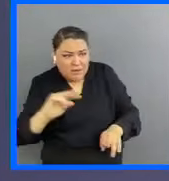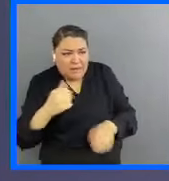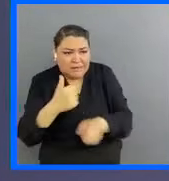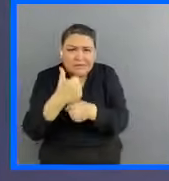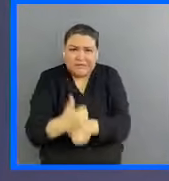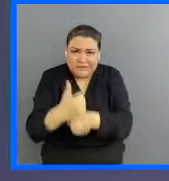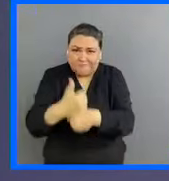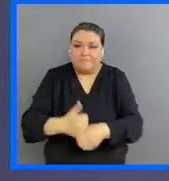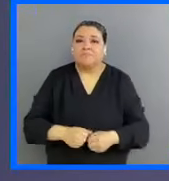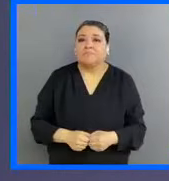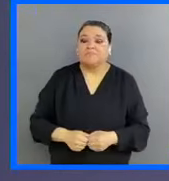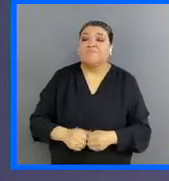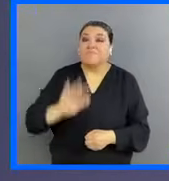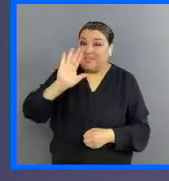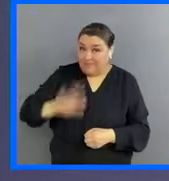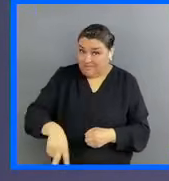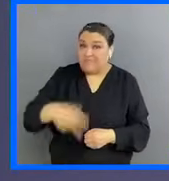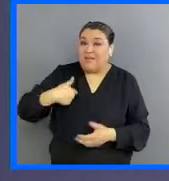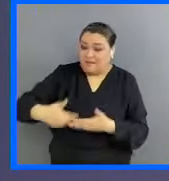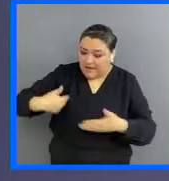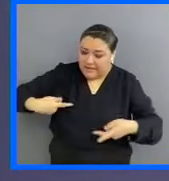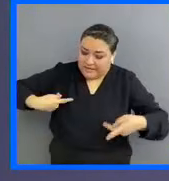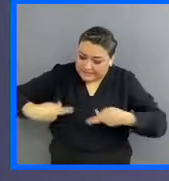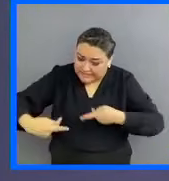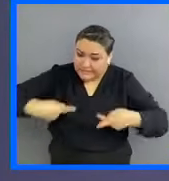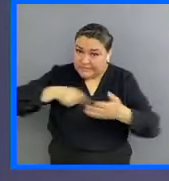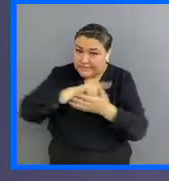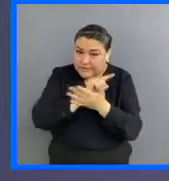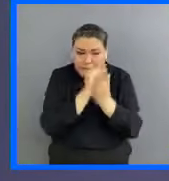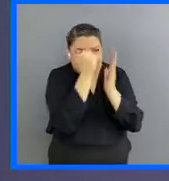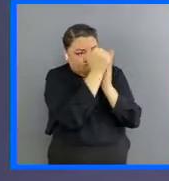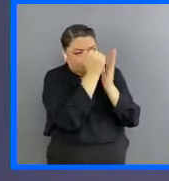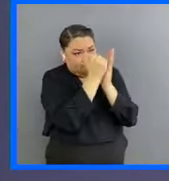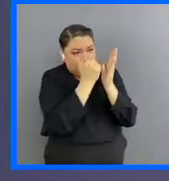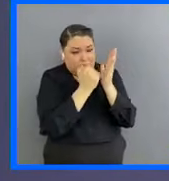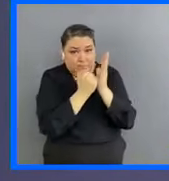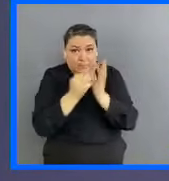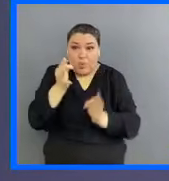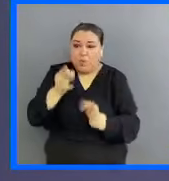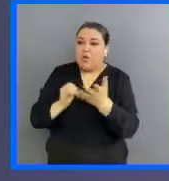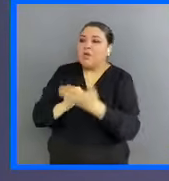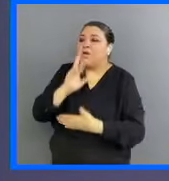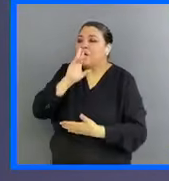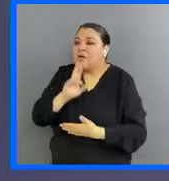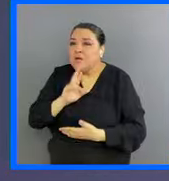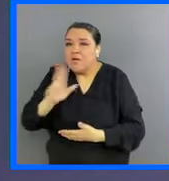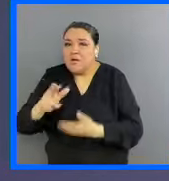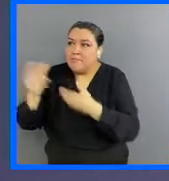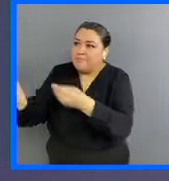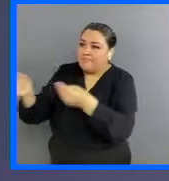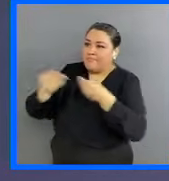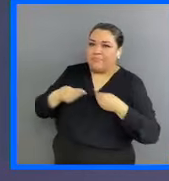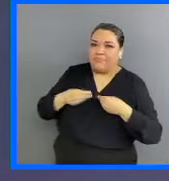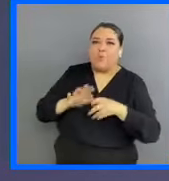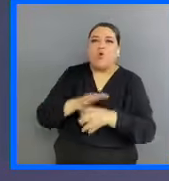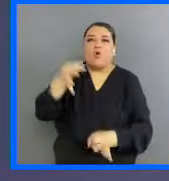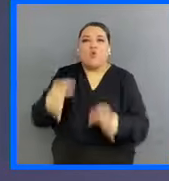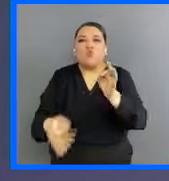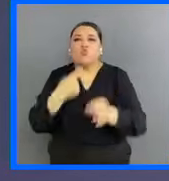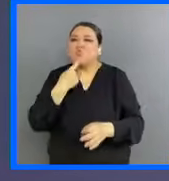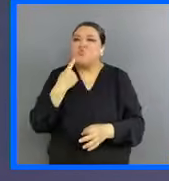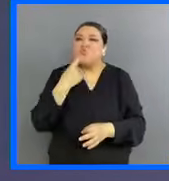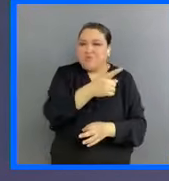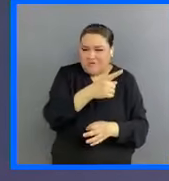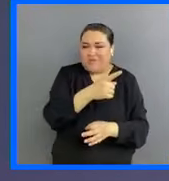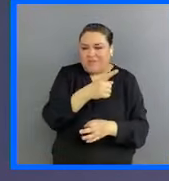un marco de regulación y protección a partir de criterios jurisprudenciales derivados de acciones de inconstitucionalidad, y esto es lo que